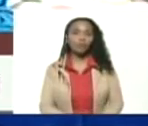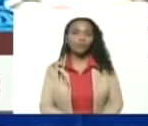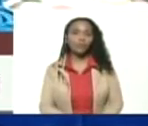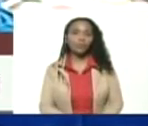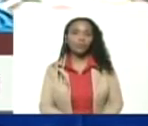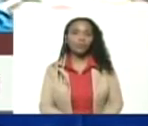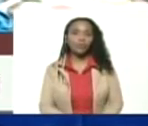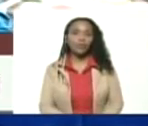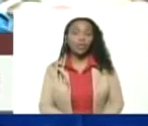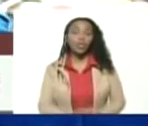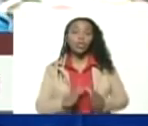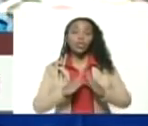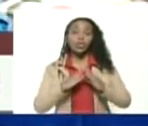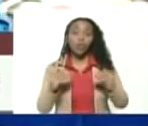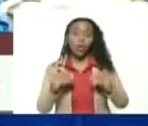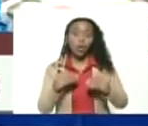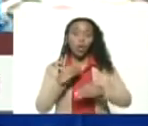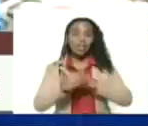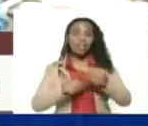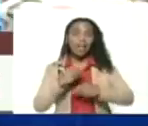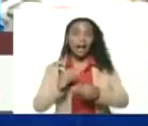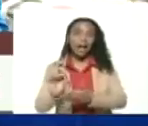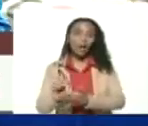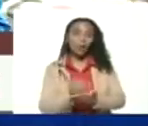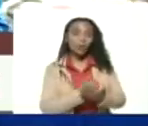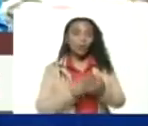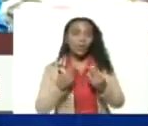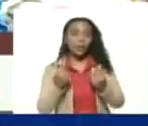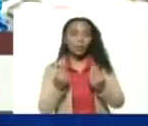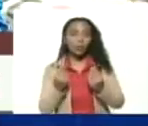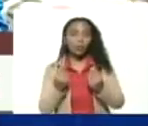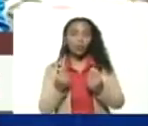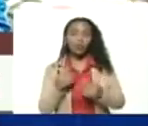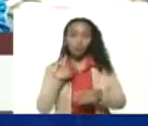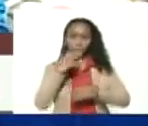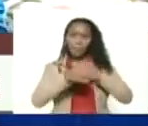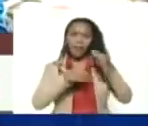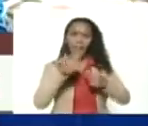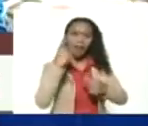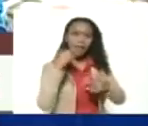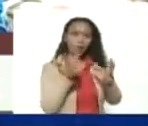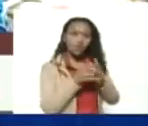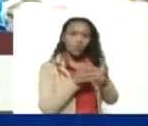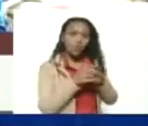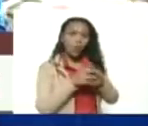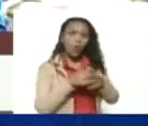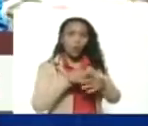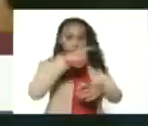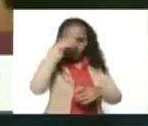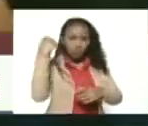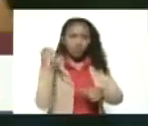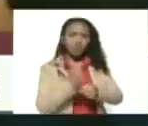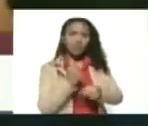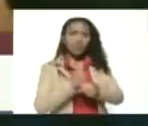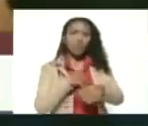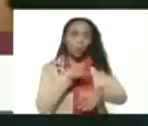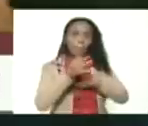La cava, todo lo que sea recolección de recursos. Yo se lo explicaba a la clase obrera ayer, a mis hermanos de la clase obrera.